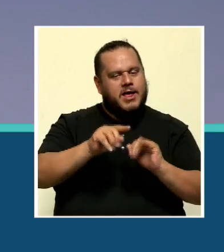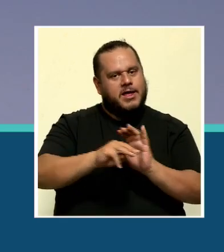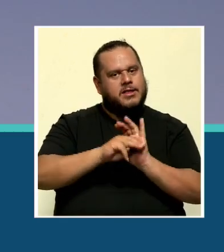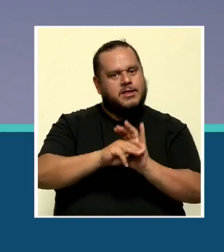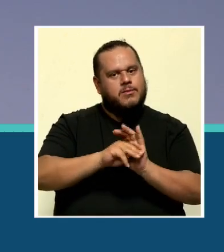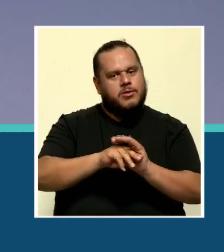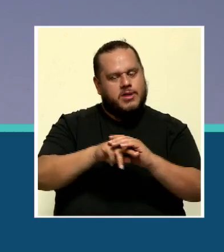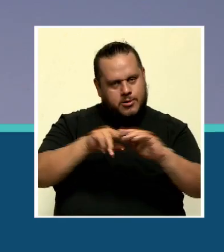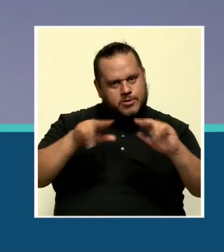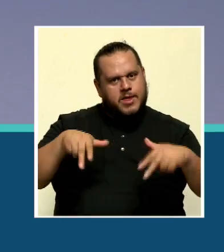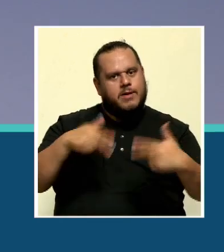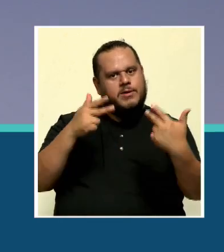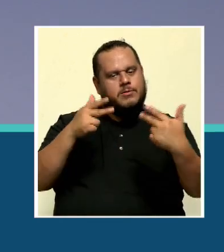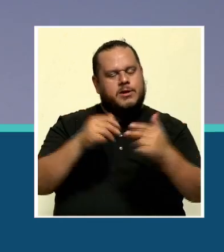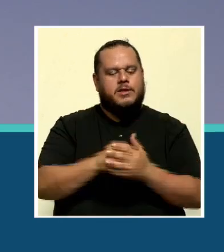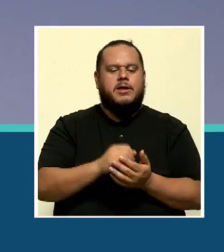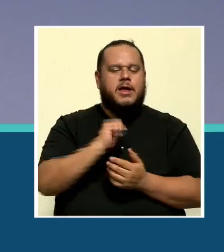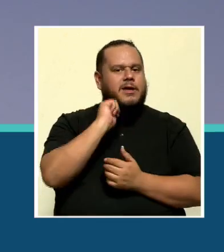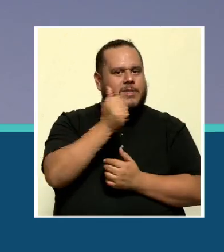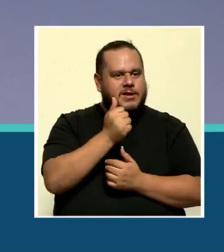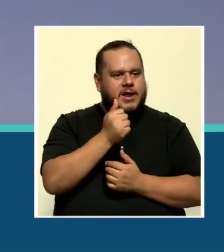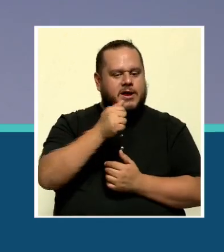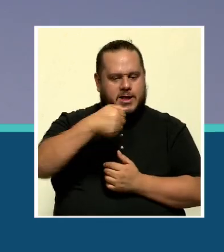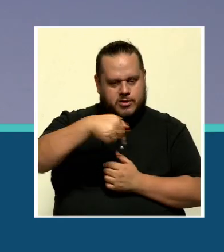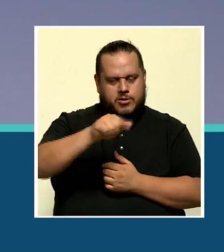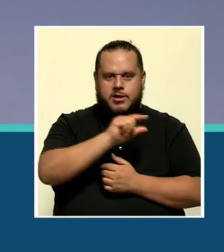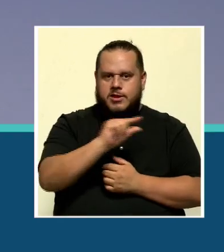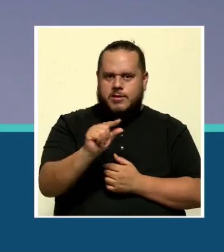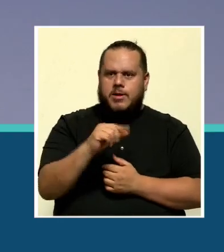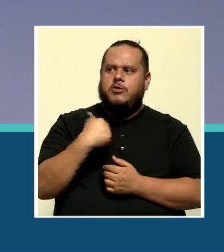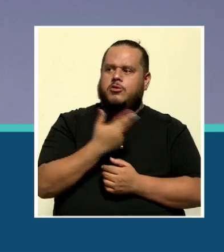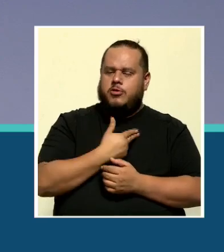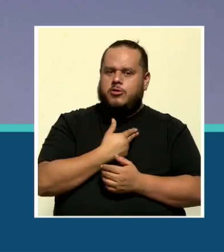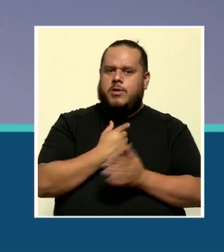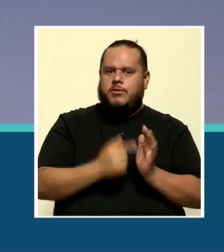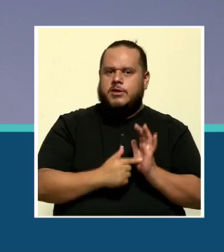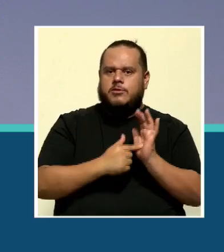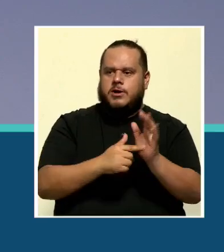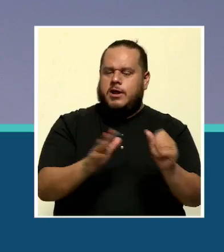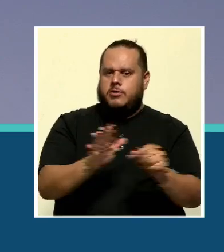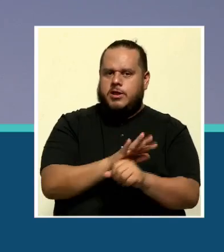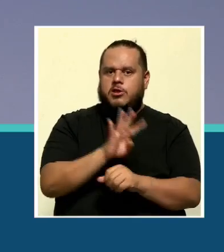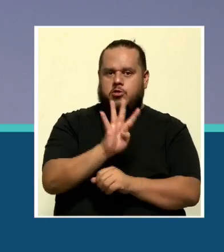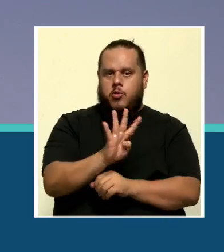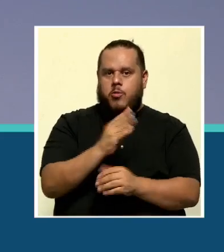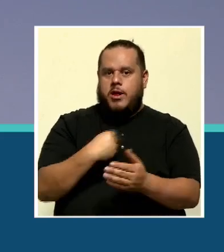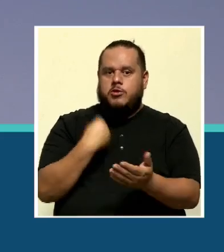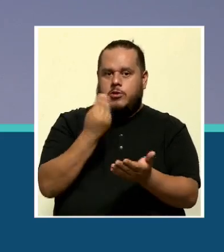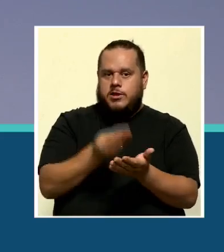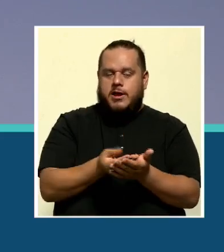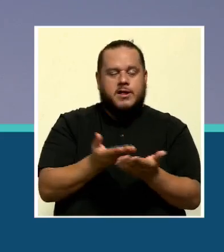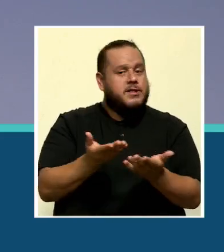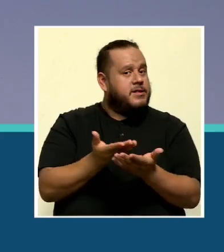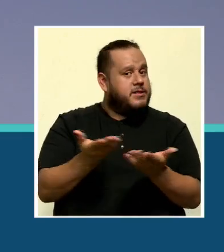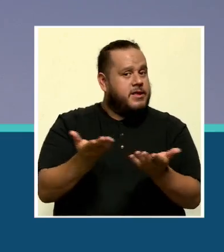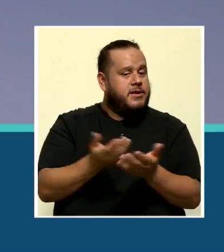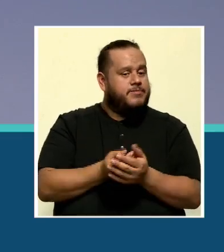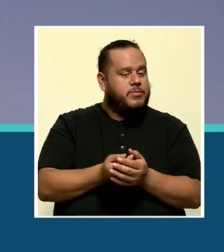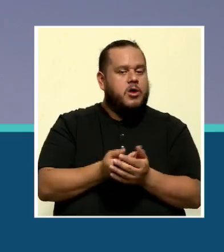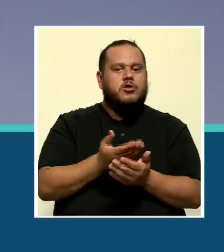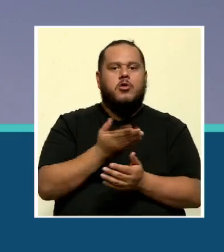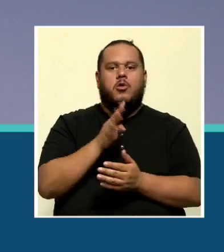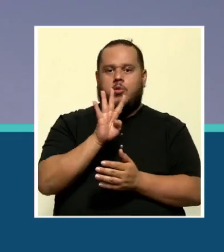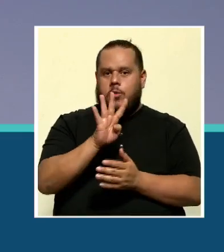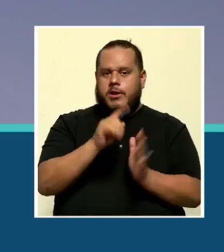modelo de virtualidad. Mañana y durante esta semana estaremos entregando, en total son 4 entregas de